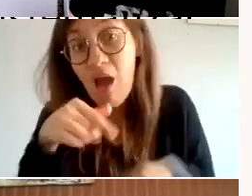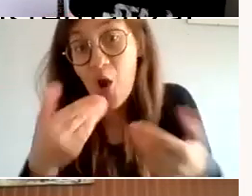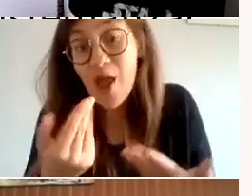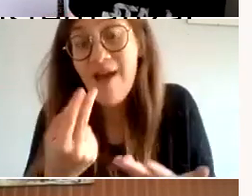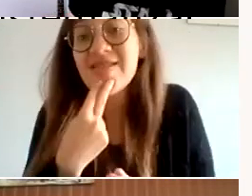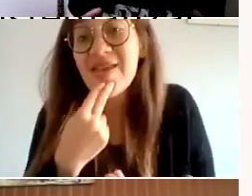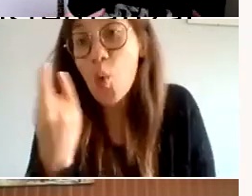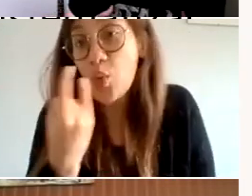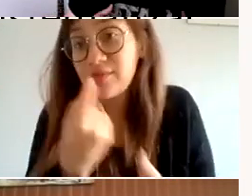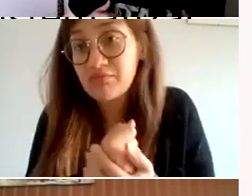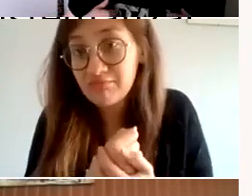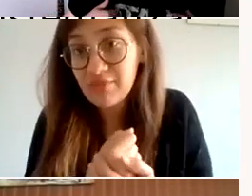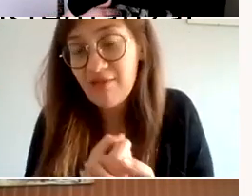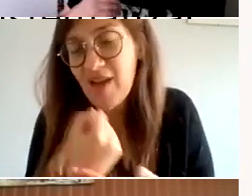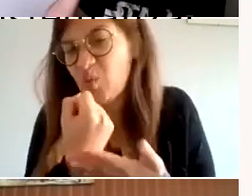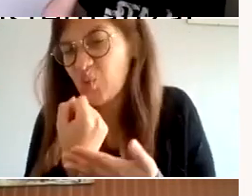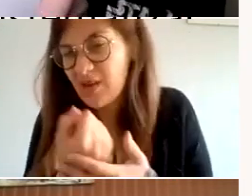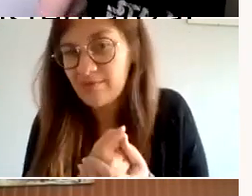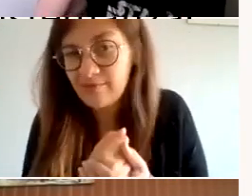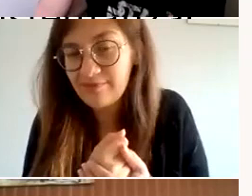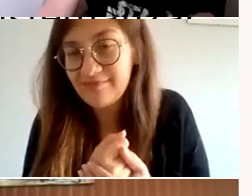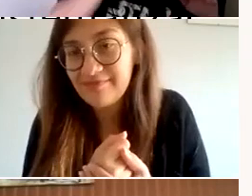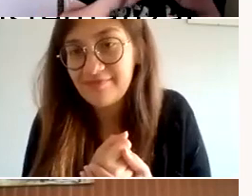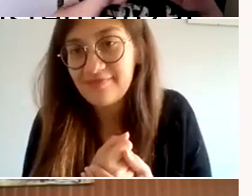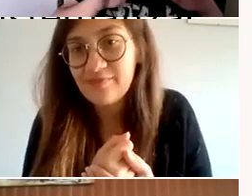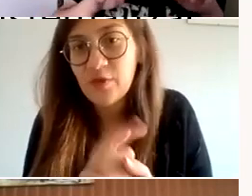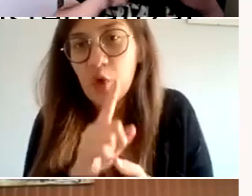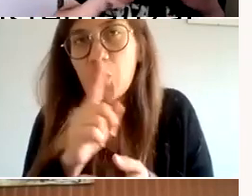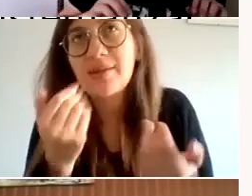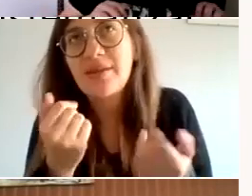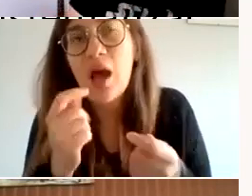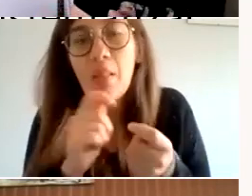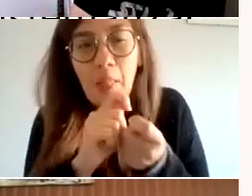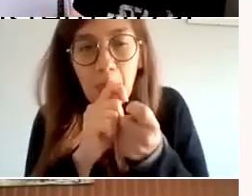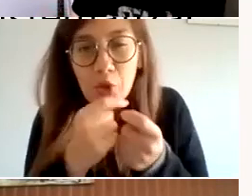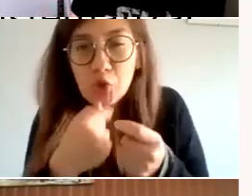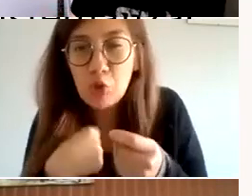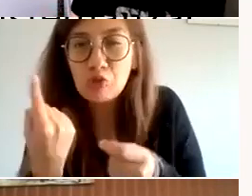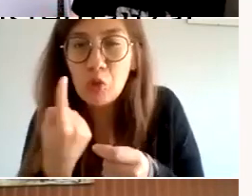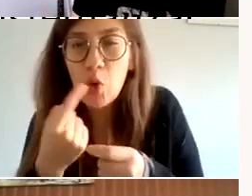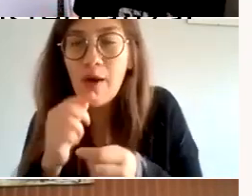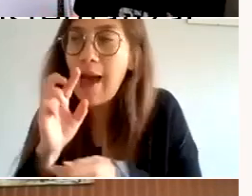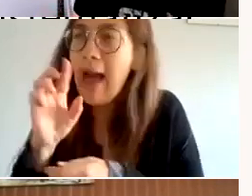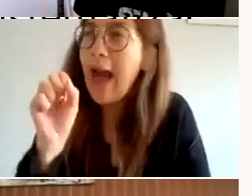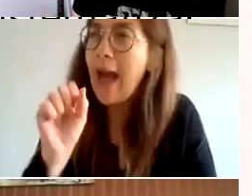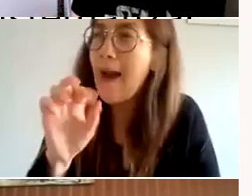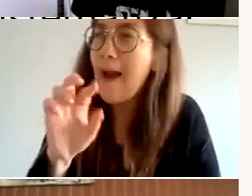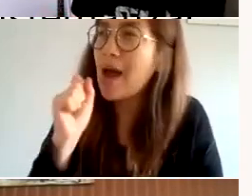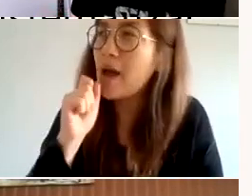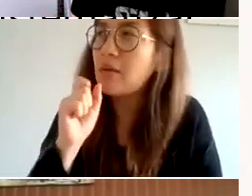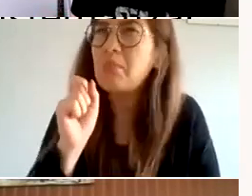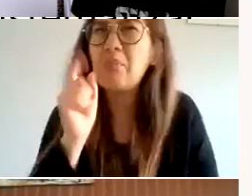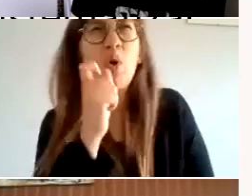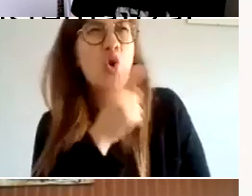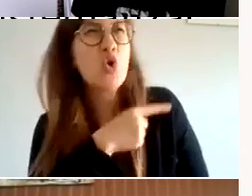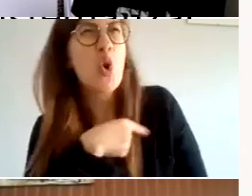formatos que existen sin tener que complicarte de ir cambiando una por una, escribiendo de nuevo la cita. Oye, ¿qué va primero? ¿Va el nombre del autor? ¿El